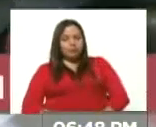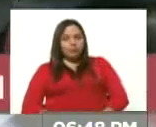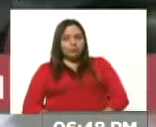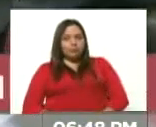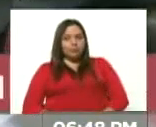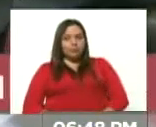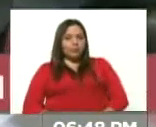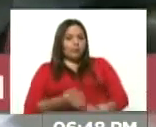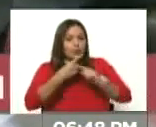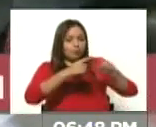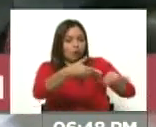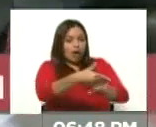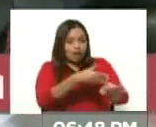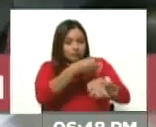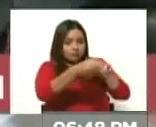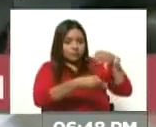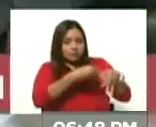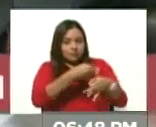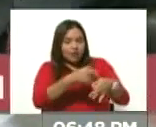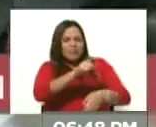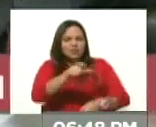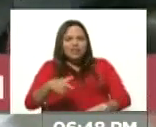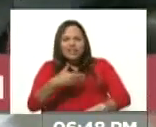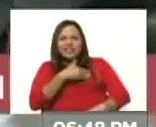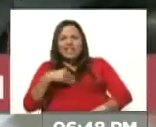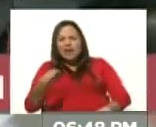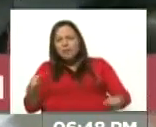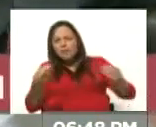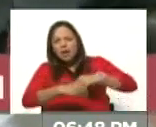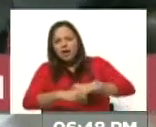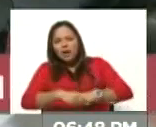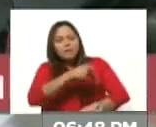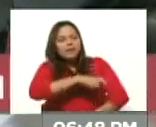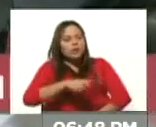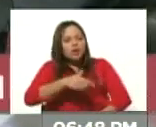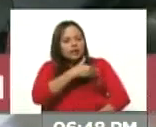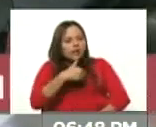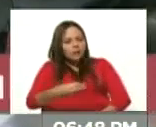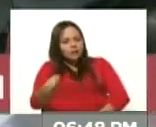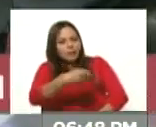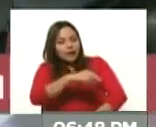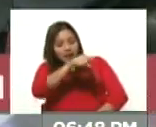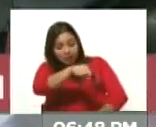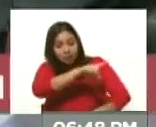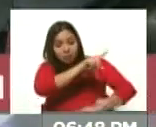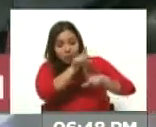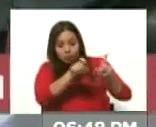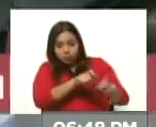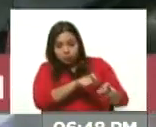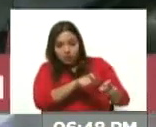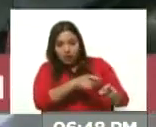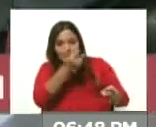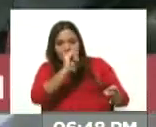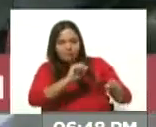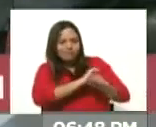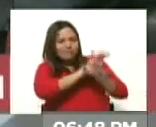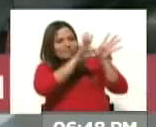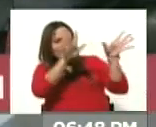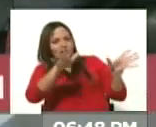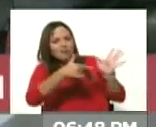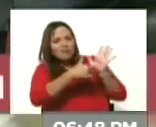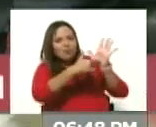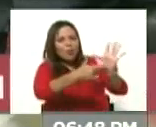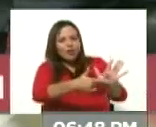pero como te decidas la gente quiere más la gente quiere más que esta pregunta revela revela esa